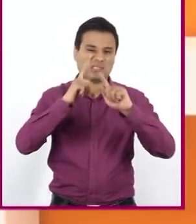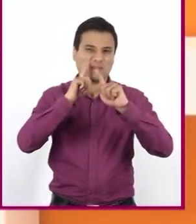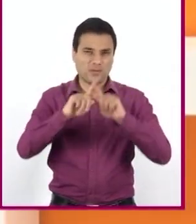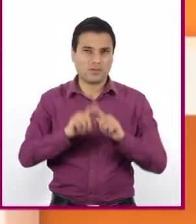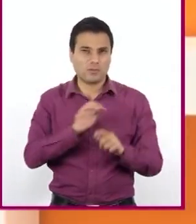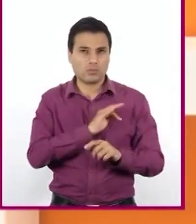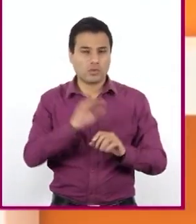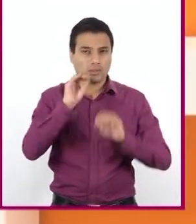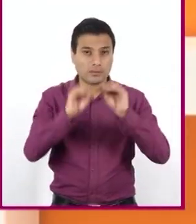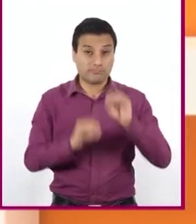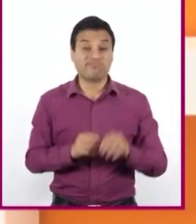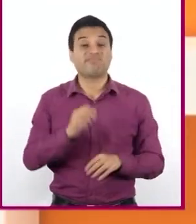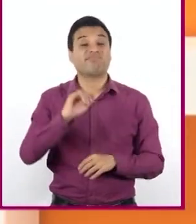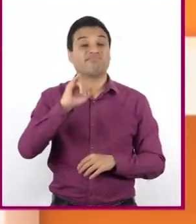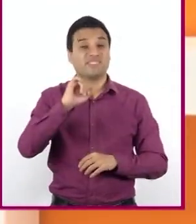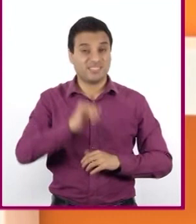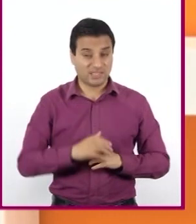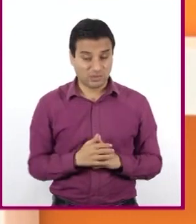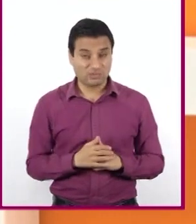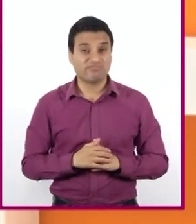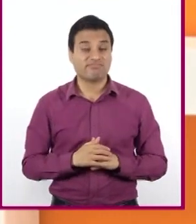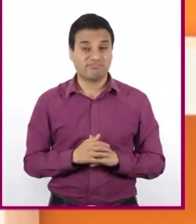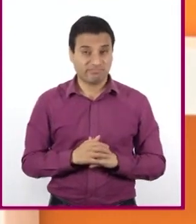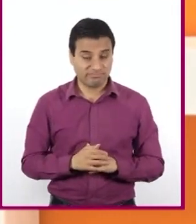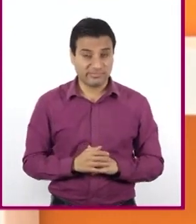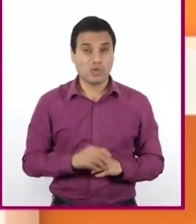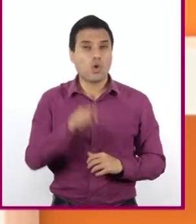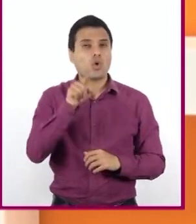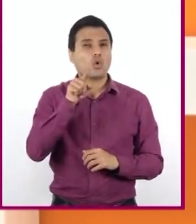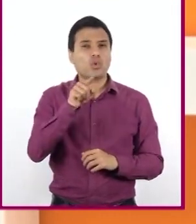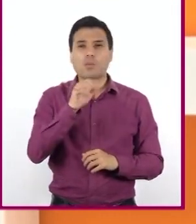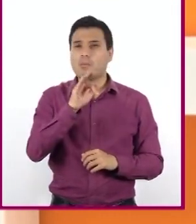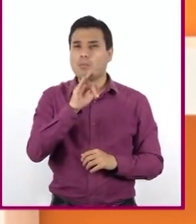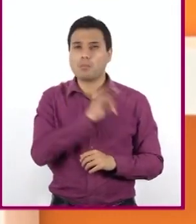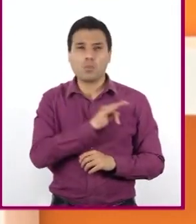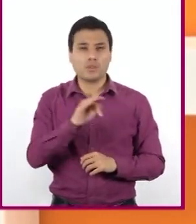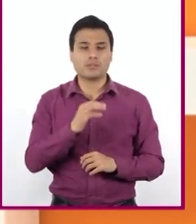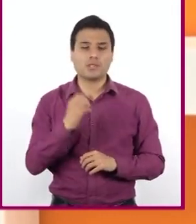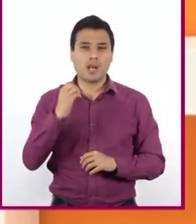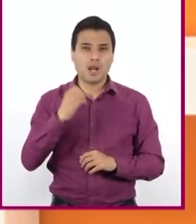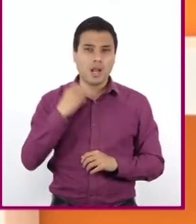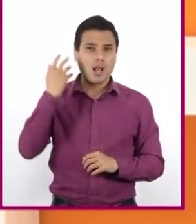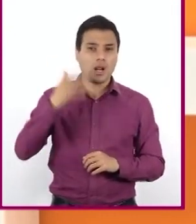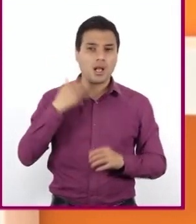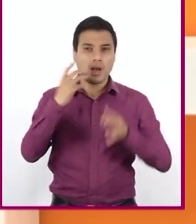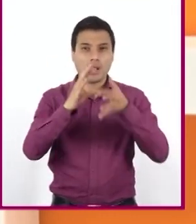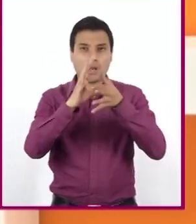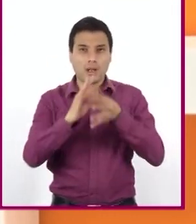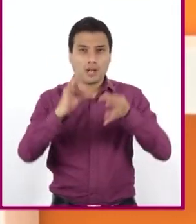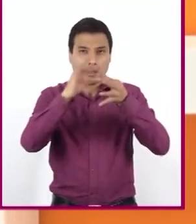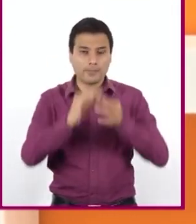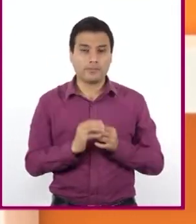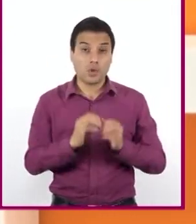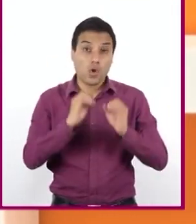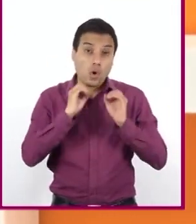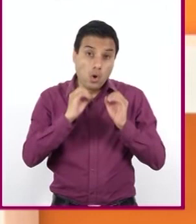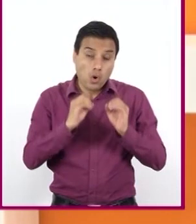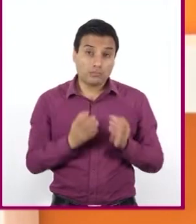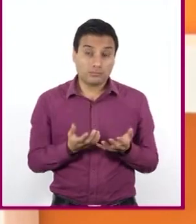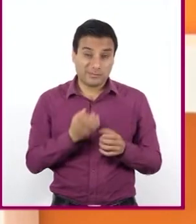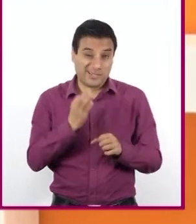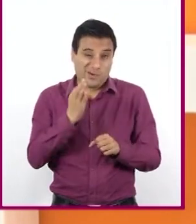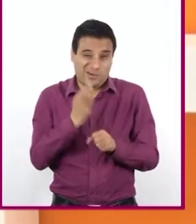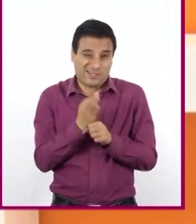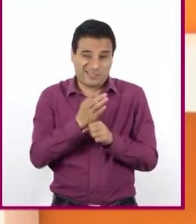Por supuesto, siempre pueden apoyarse de la exposición oral y, en nuestro contexto, ya que no